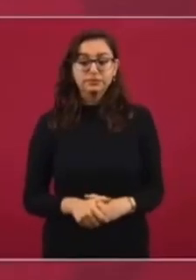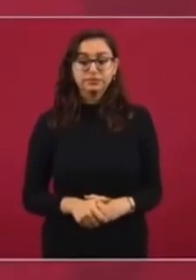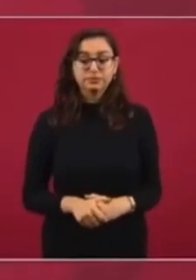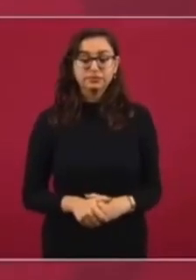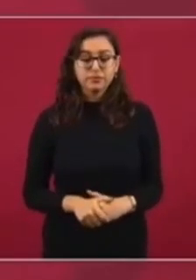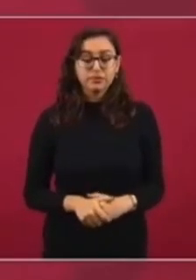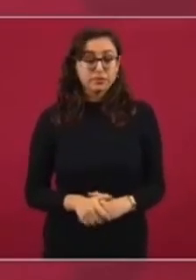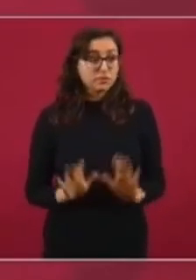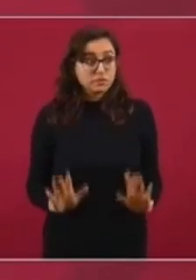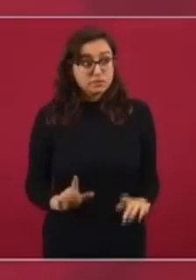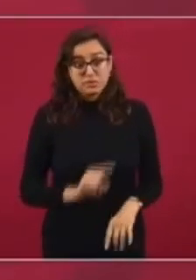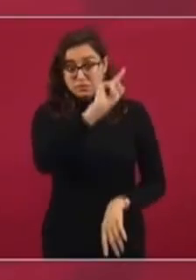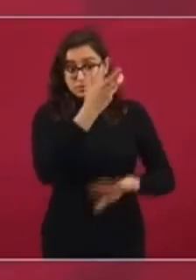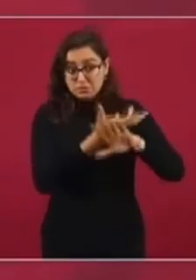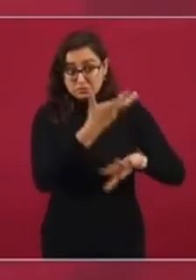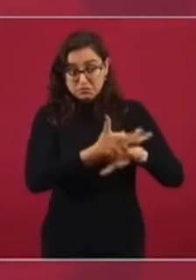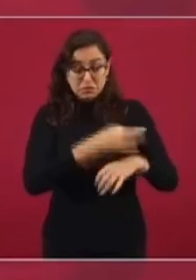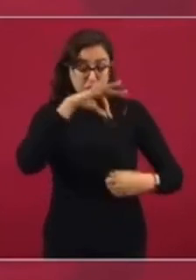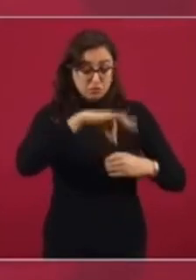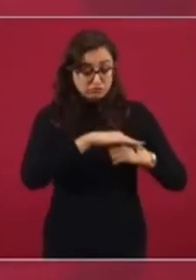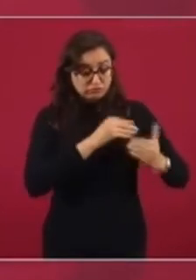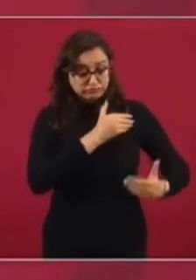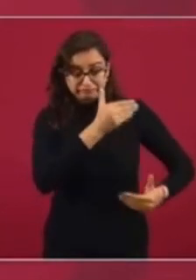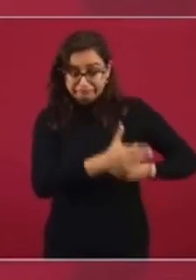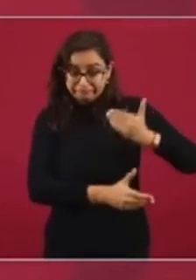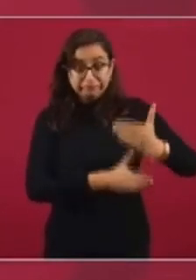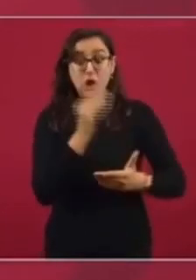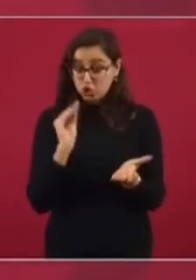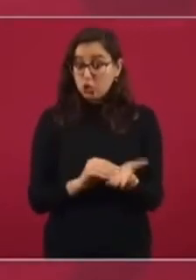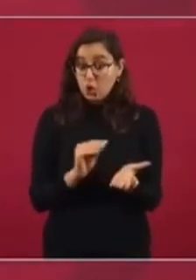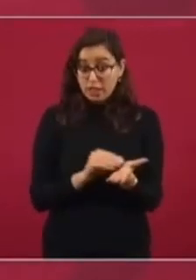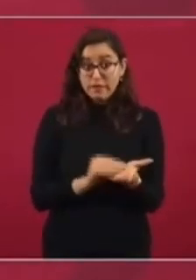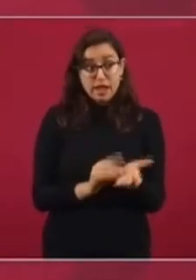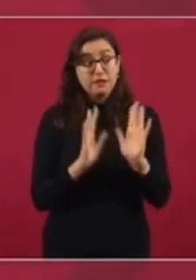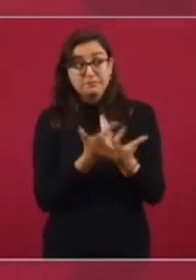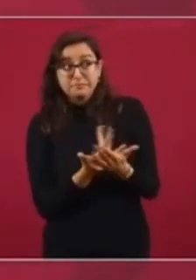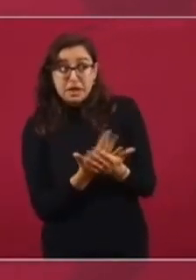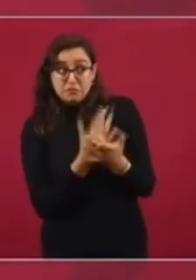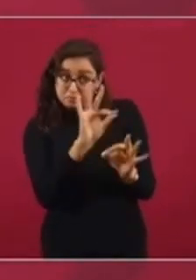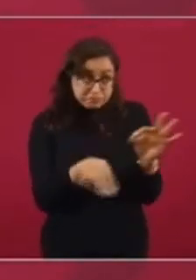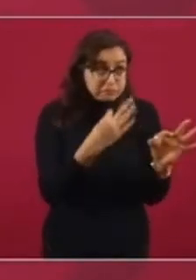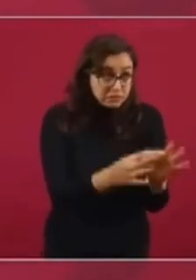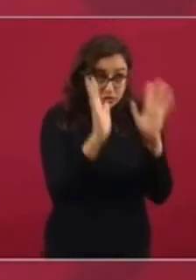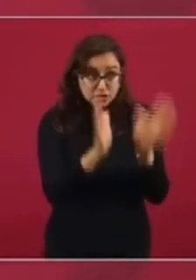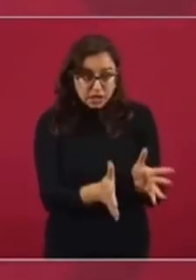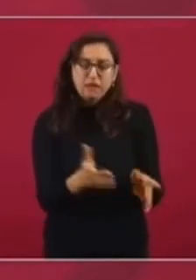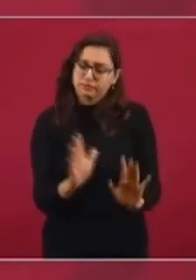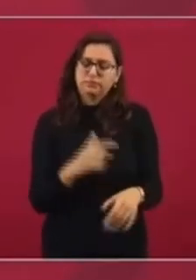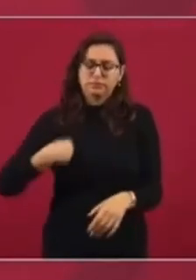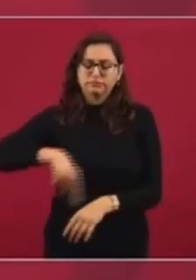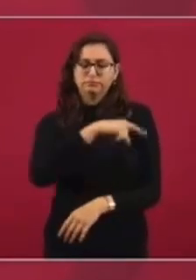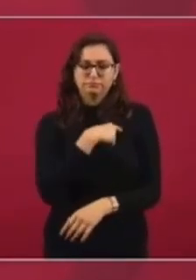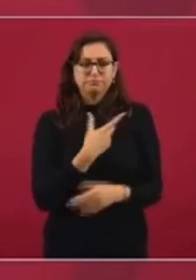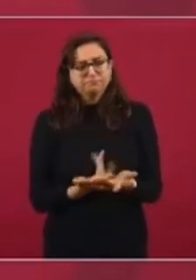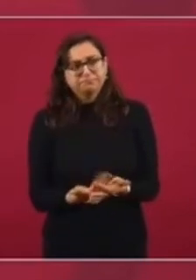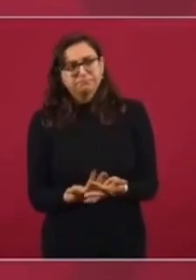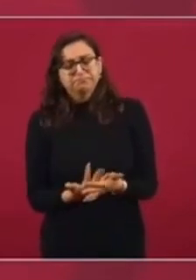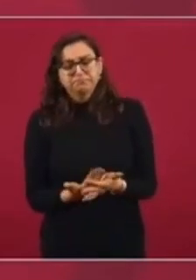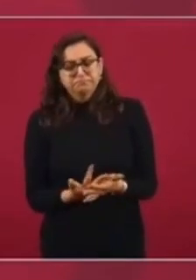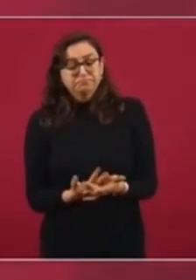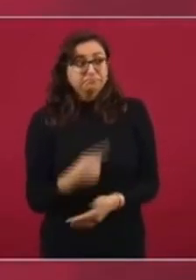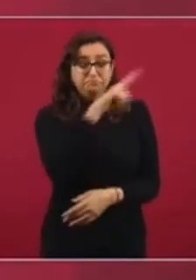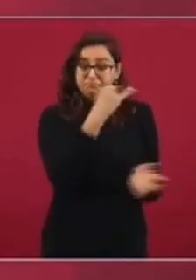que se agote el proceso electoral y que se defina